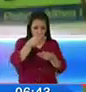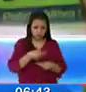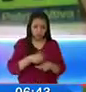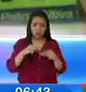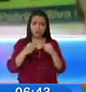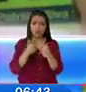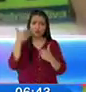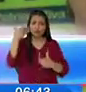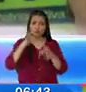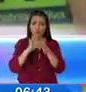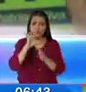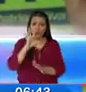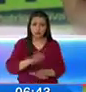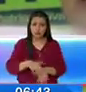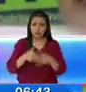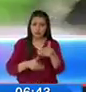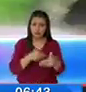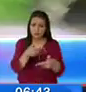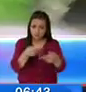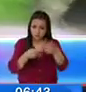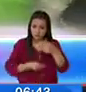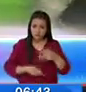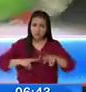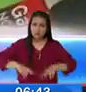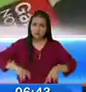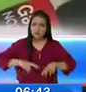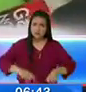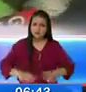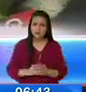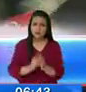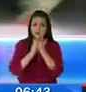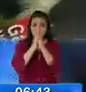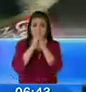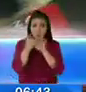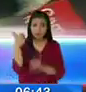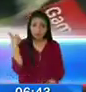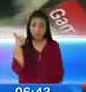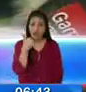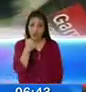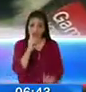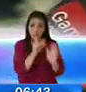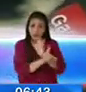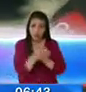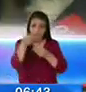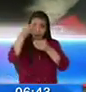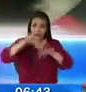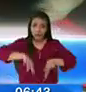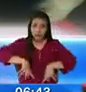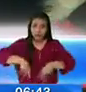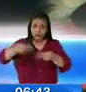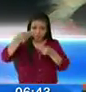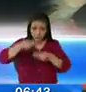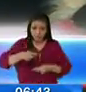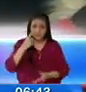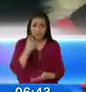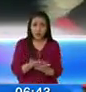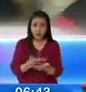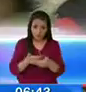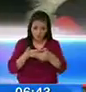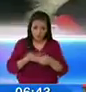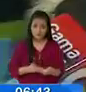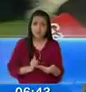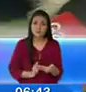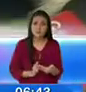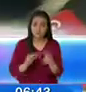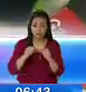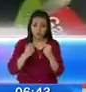partido de gobierno está dispuesto a procesarlas. Exigimos a todos aquellos que tengan alguna denuncia de corrupción que remitan las pruebas correspondientes.